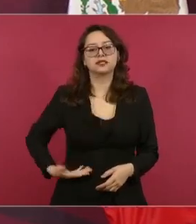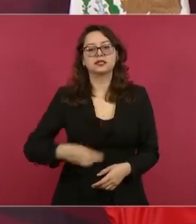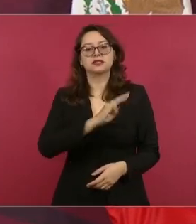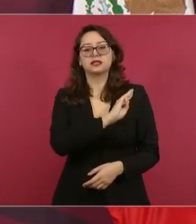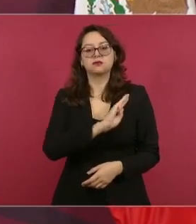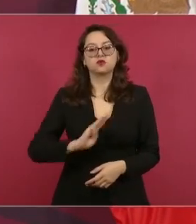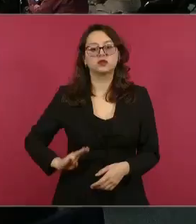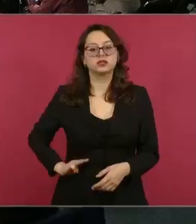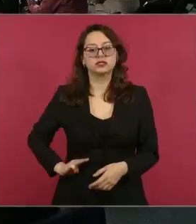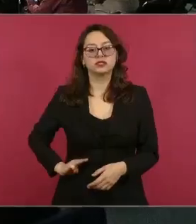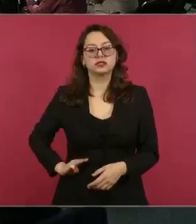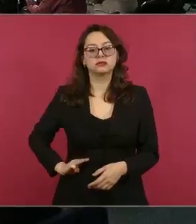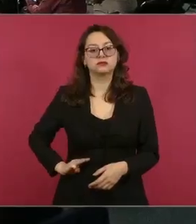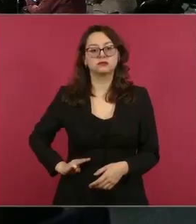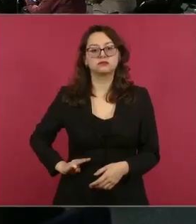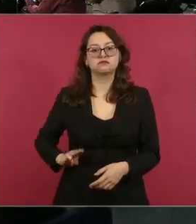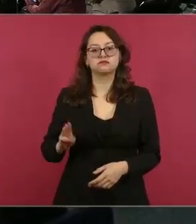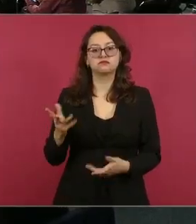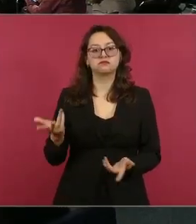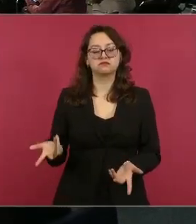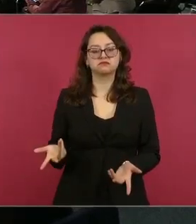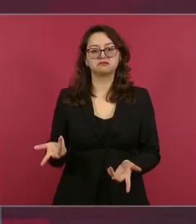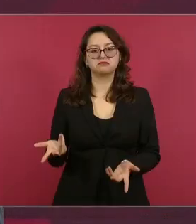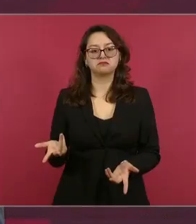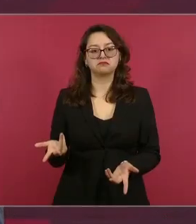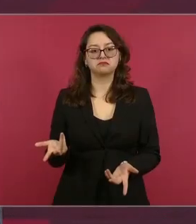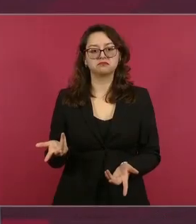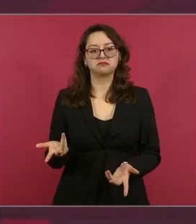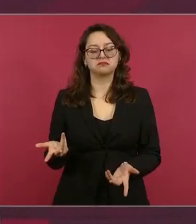Chilpancingo, pero parecía de Acapulco.